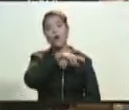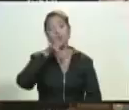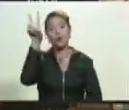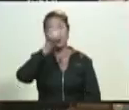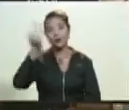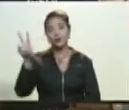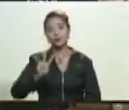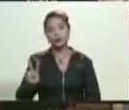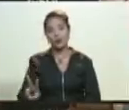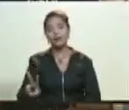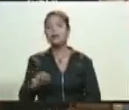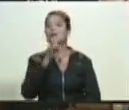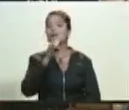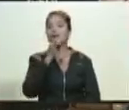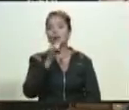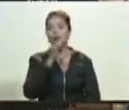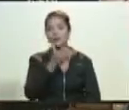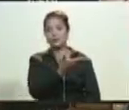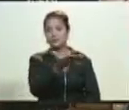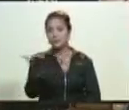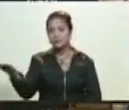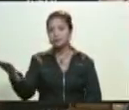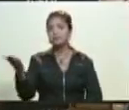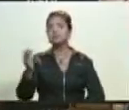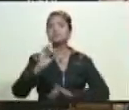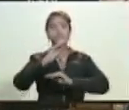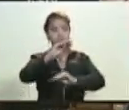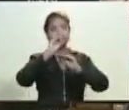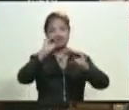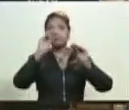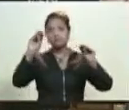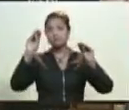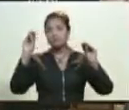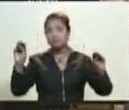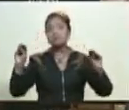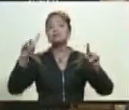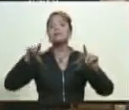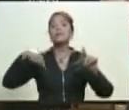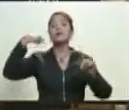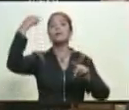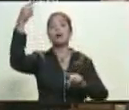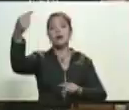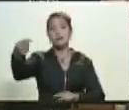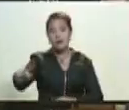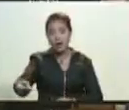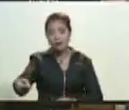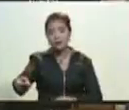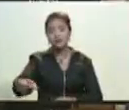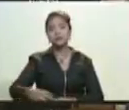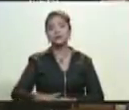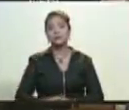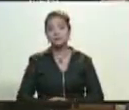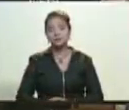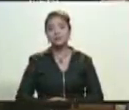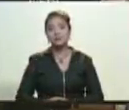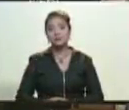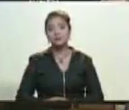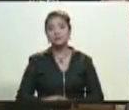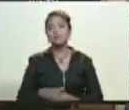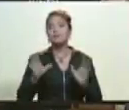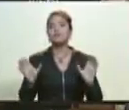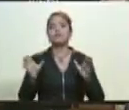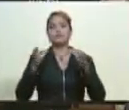Venezuela, informar que hemos convocado para el día de mañana a una